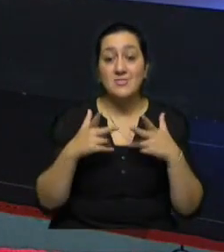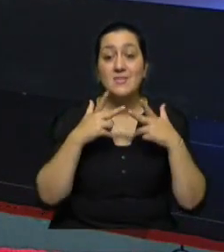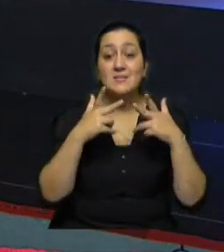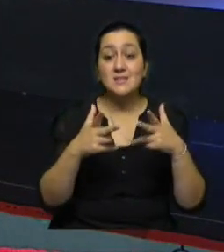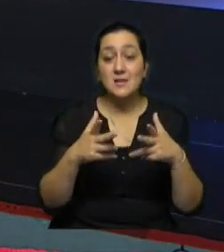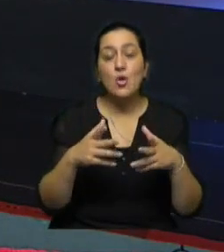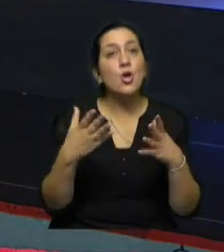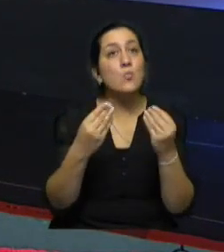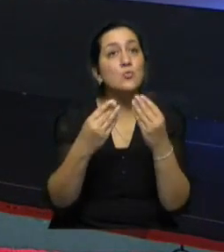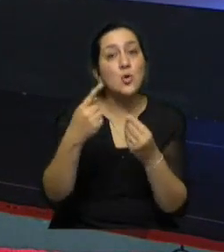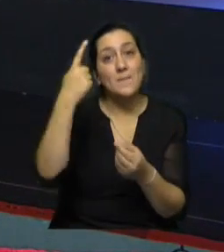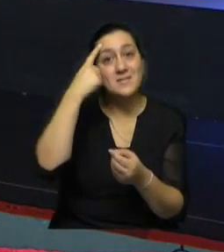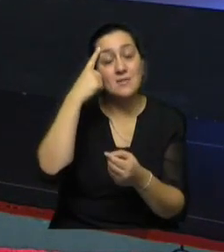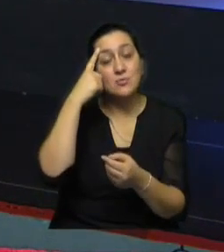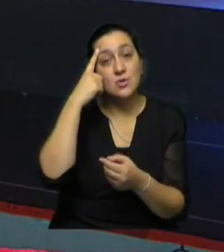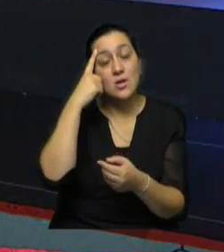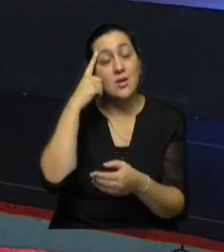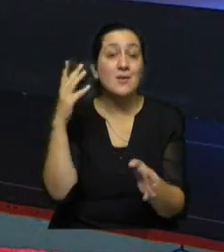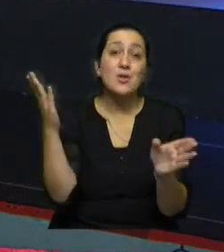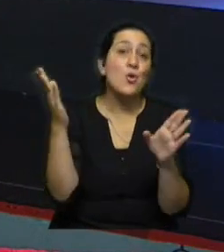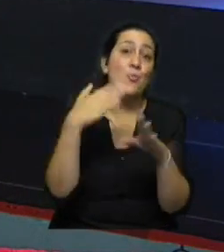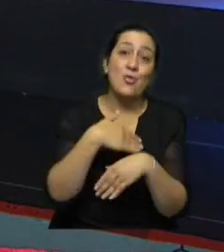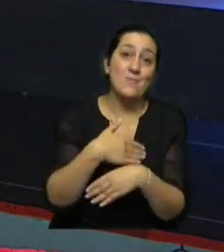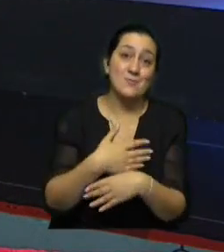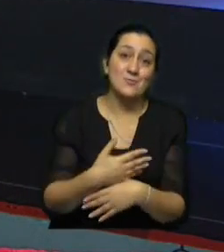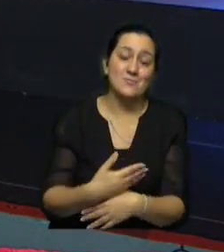que muchos pensamos y no podemos o tenemos la oportunidad de